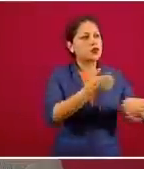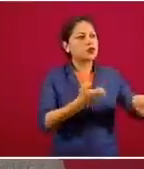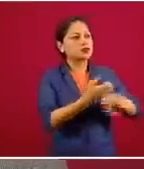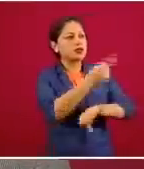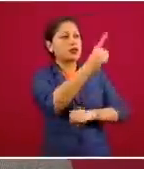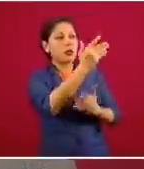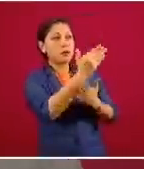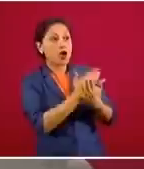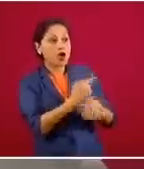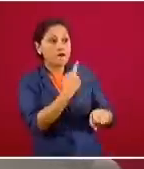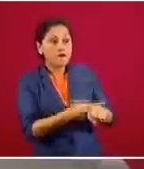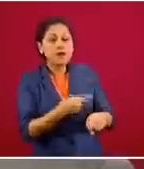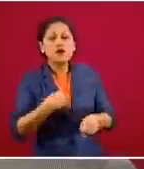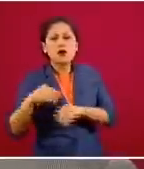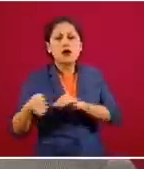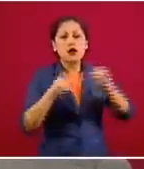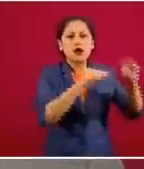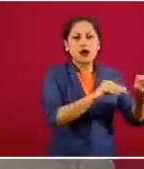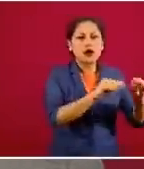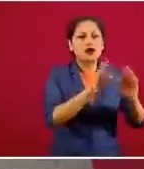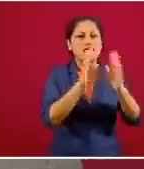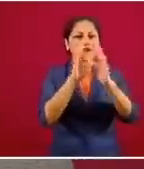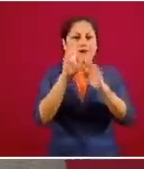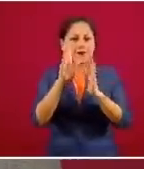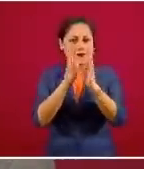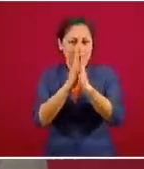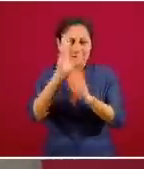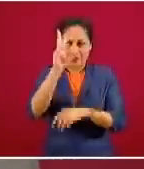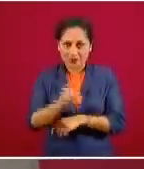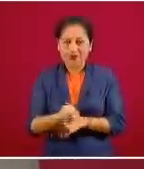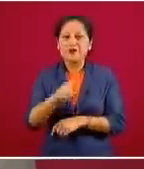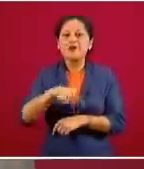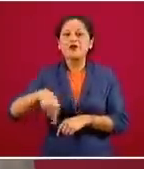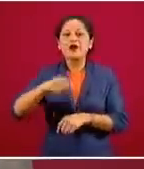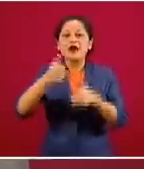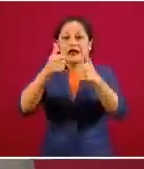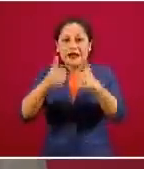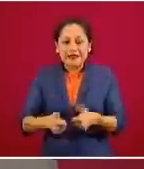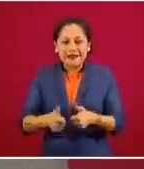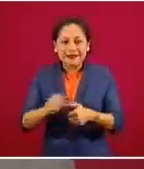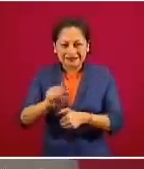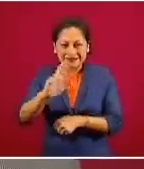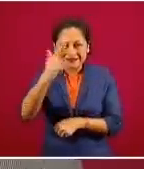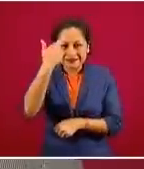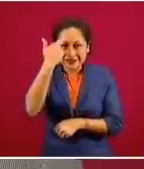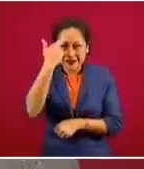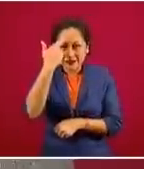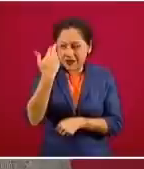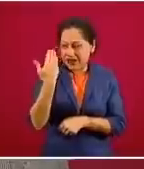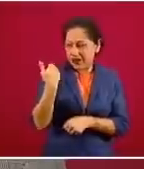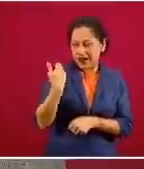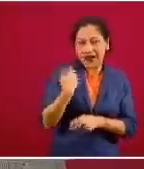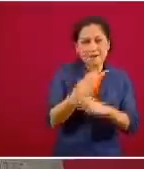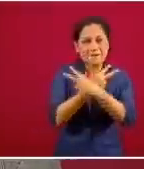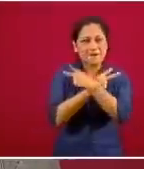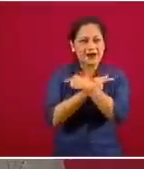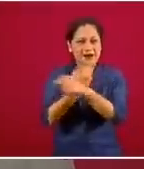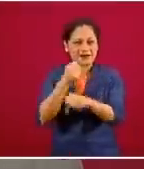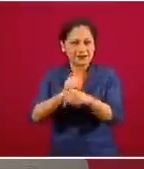contagios. Recordarán que, como venía la Semana Santa, especificamos que no eran vacaciones y por